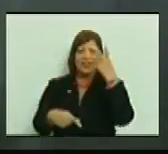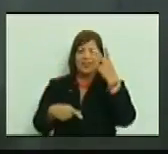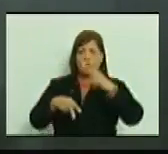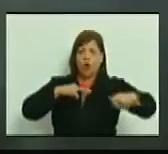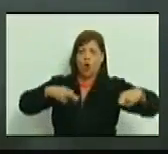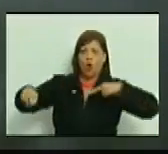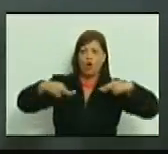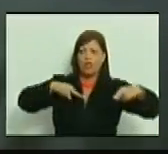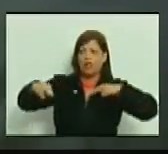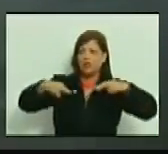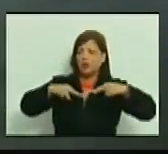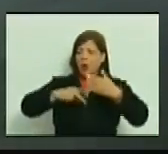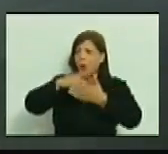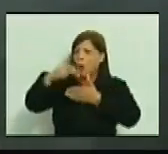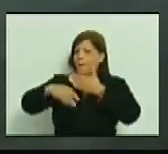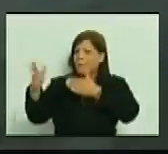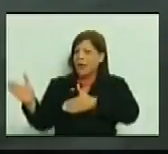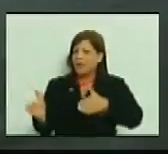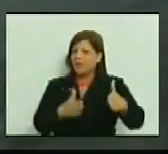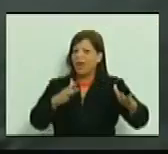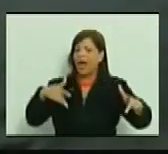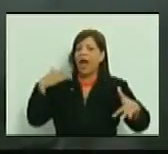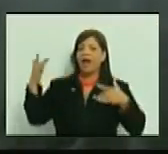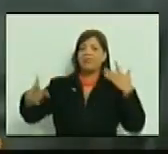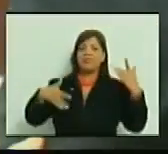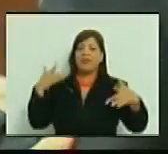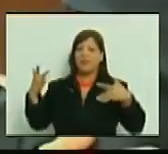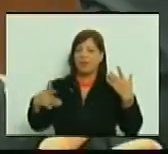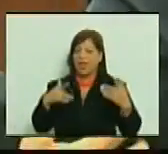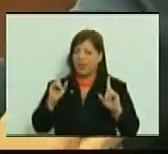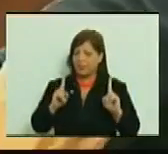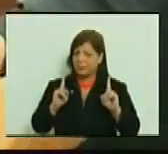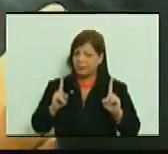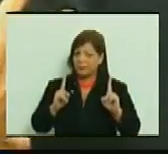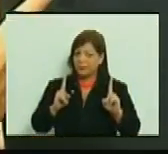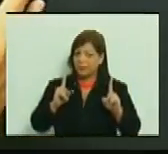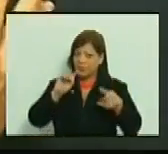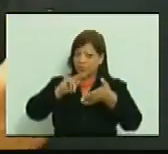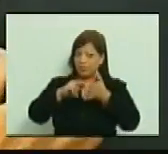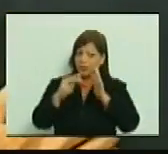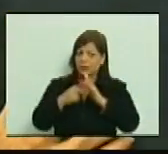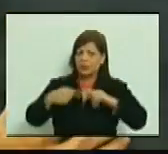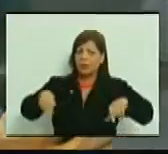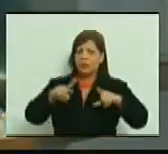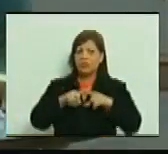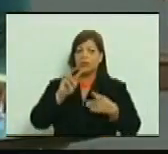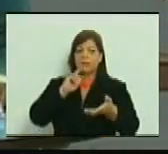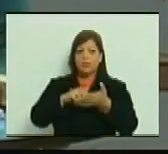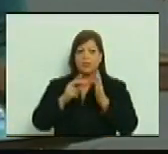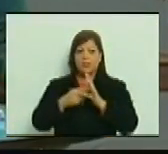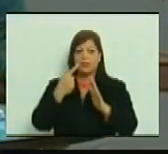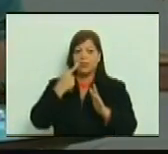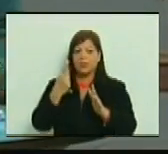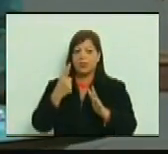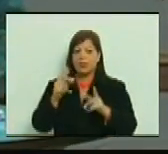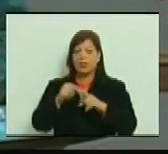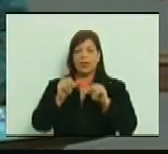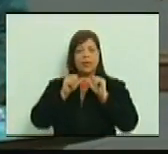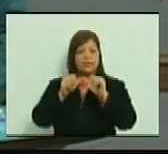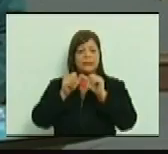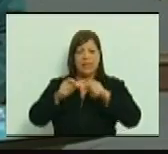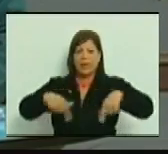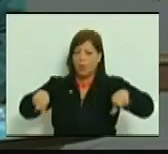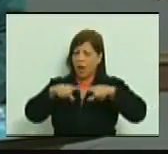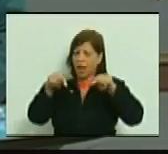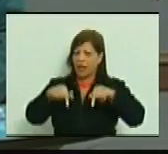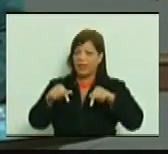coordinada en la planificación y ejecución de actividades a partir de las líneas estratégicas. Bien, usuarias y usuarios de ANTV, seguimos nosotros acá